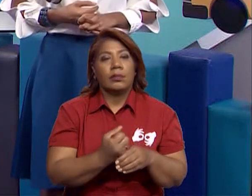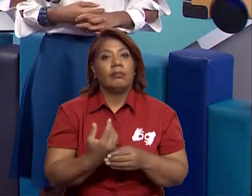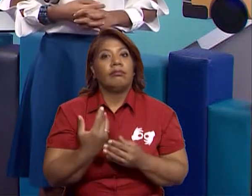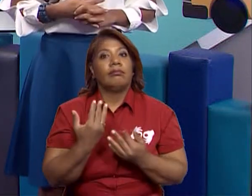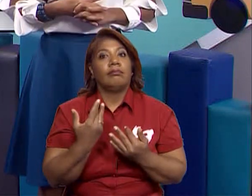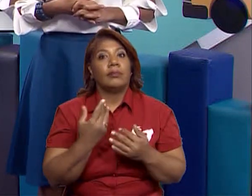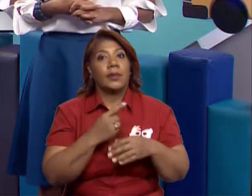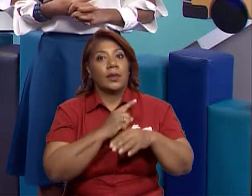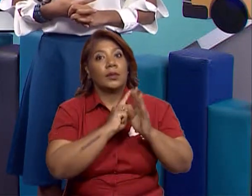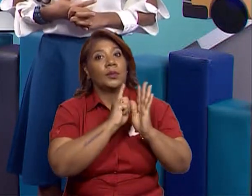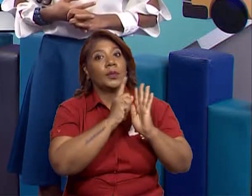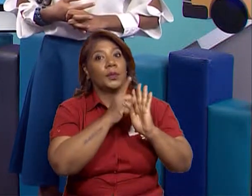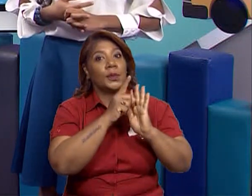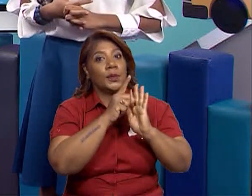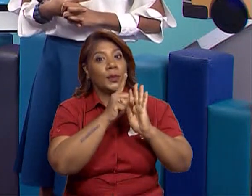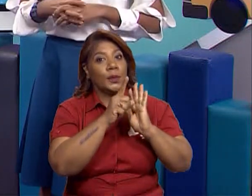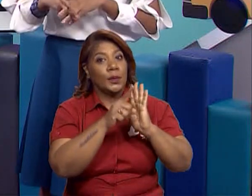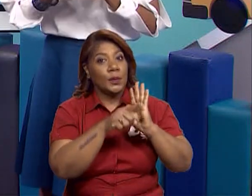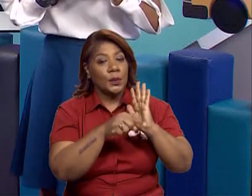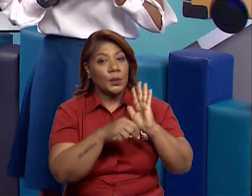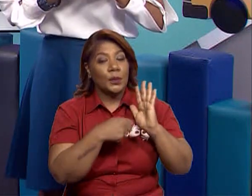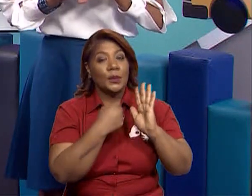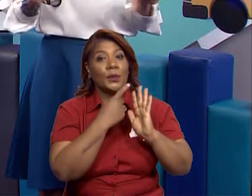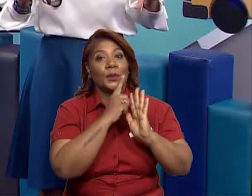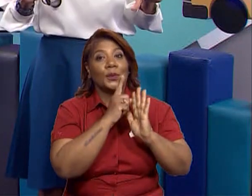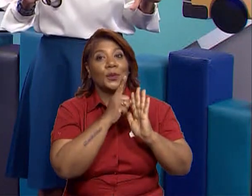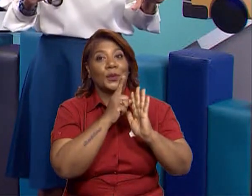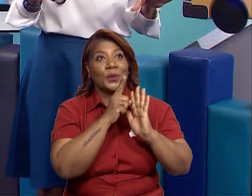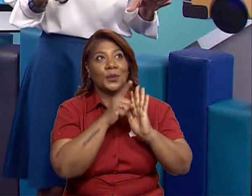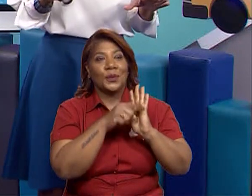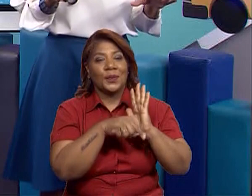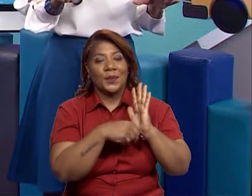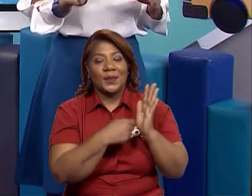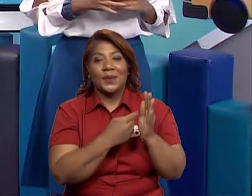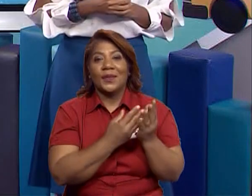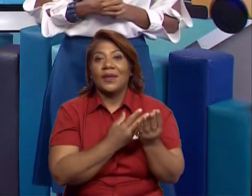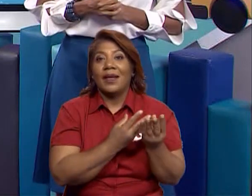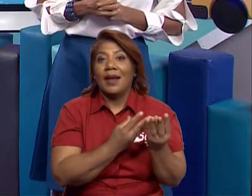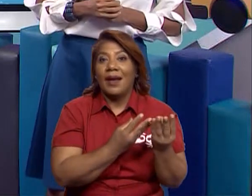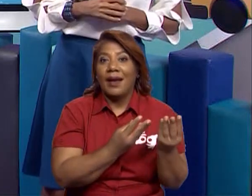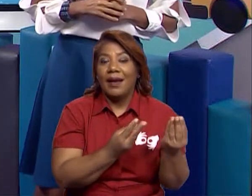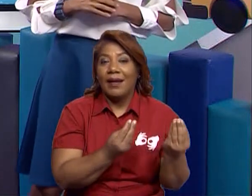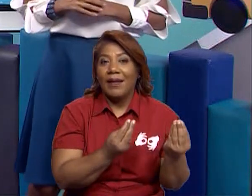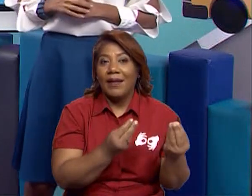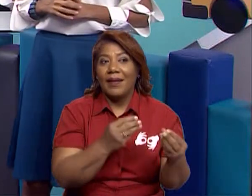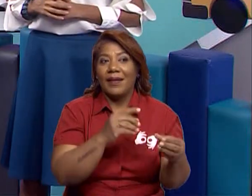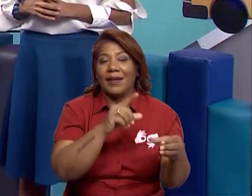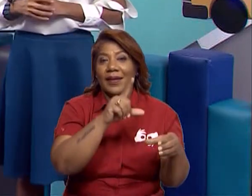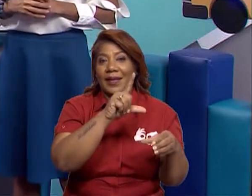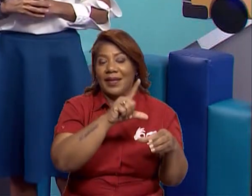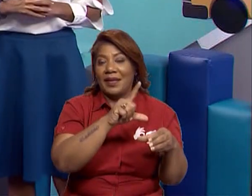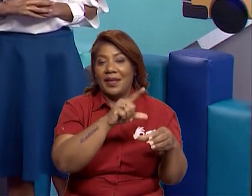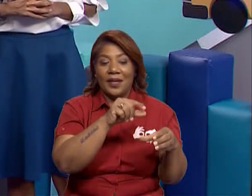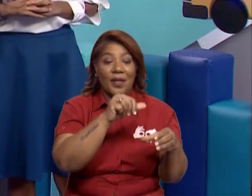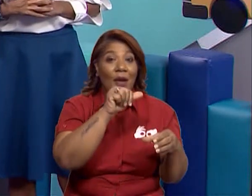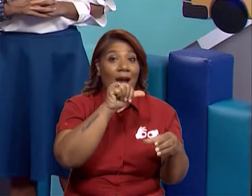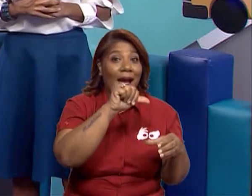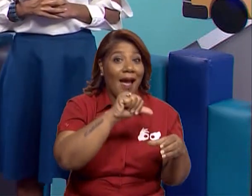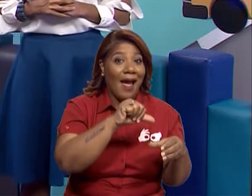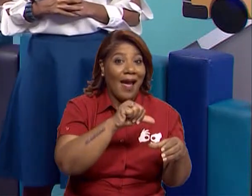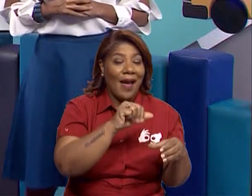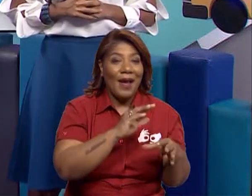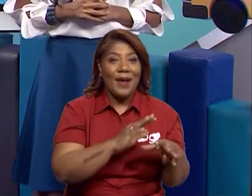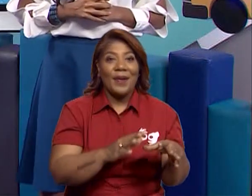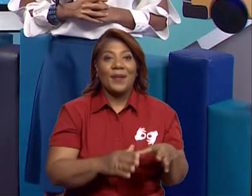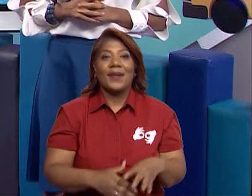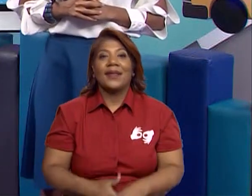empieza ahí poquito, hasta que se derrite completamente. Pero queda siendo agua, que era lo que él era.